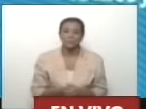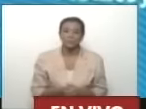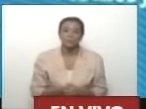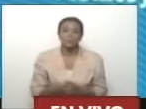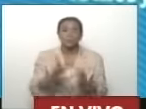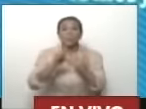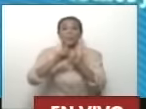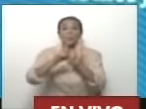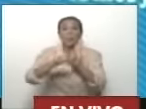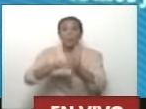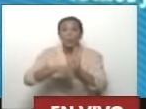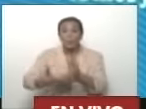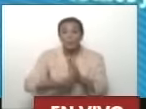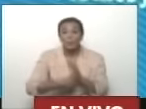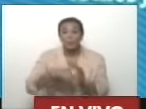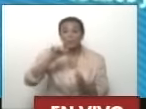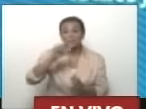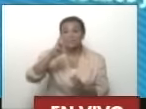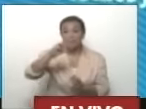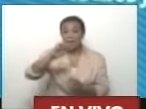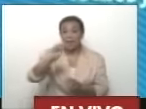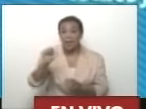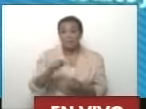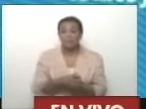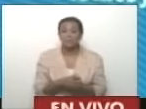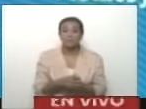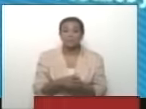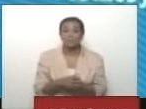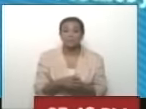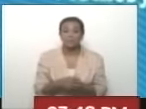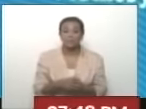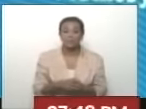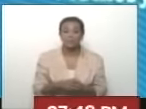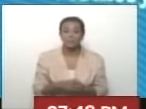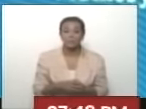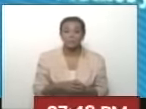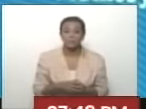Luego viene Yemen, Zambia, Zimbabue,